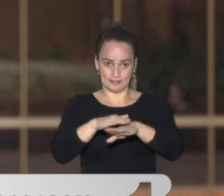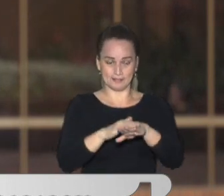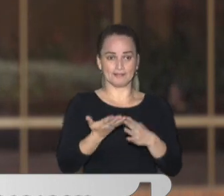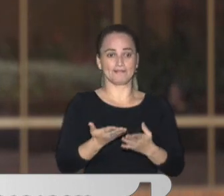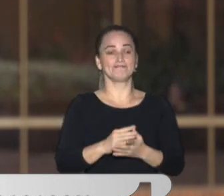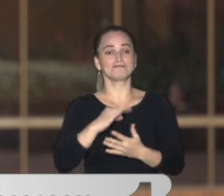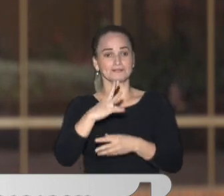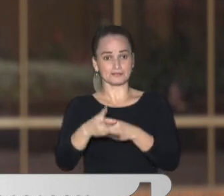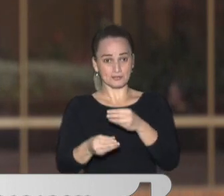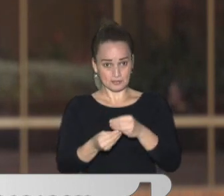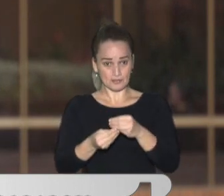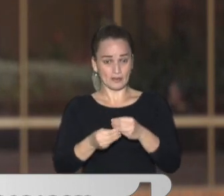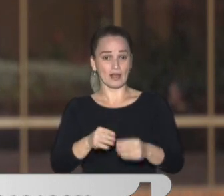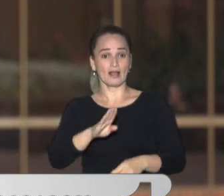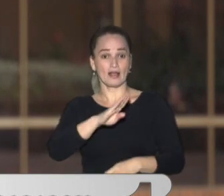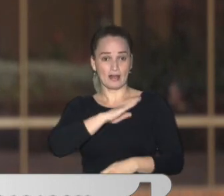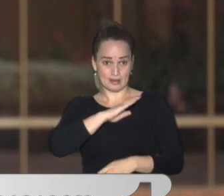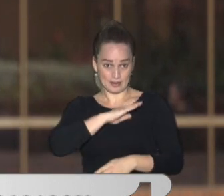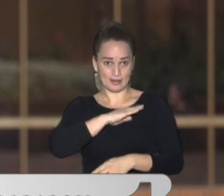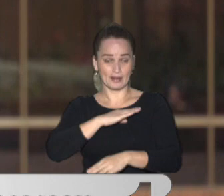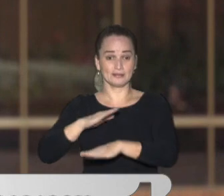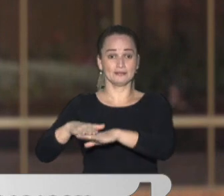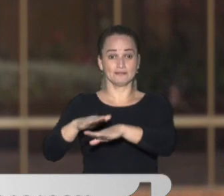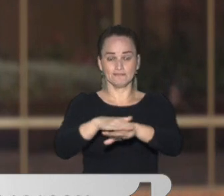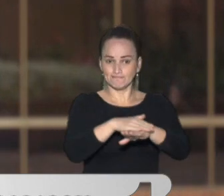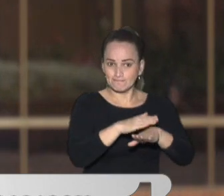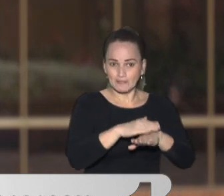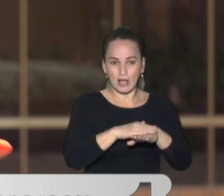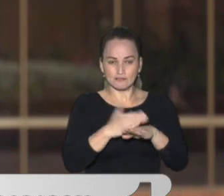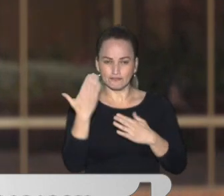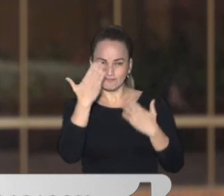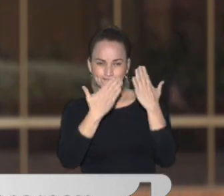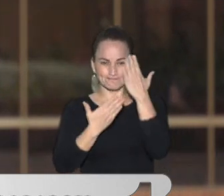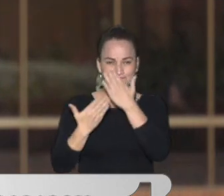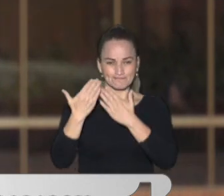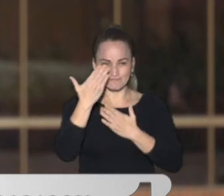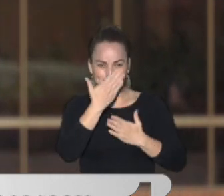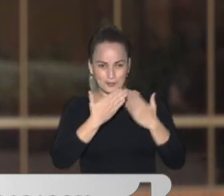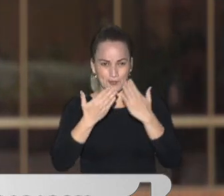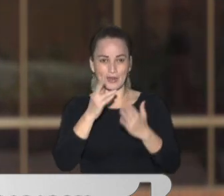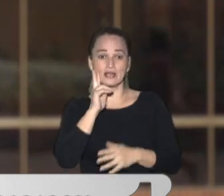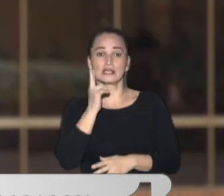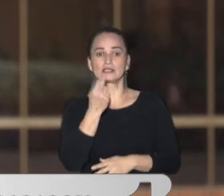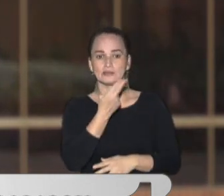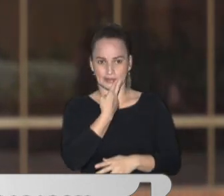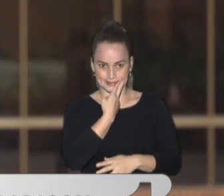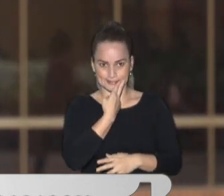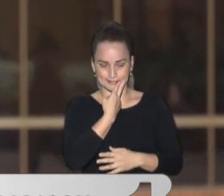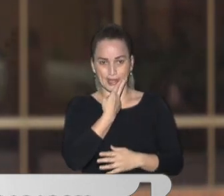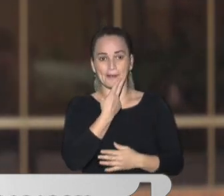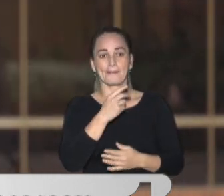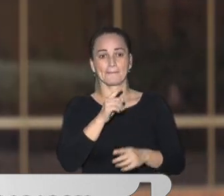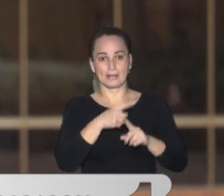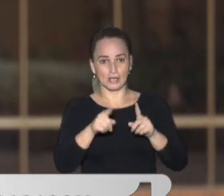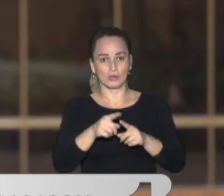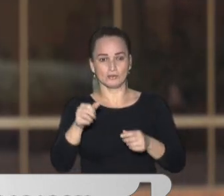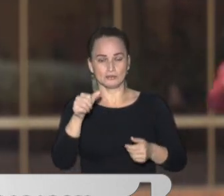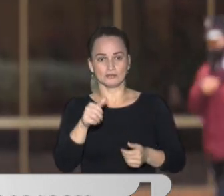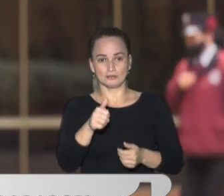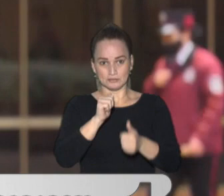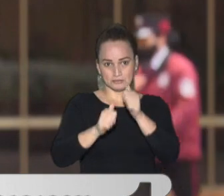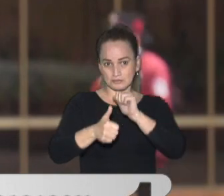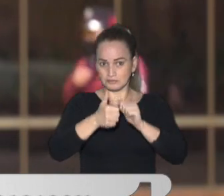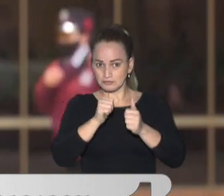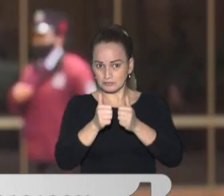También asegura la alcaldía que se han trabajado pilotos con restaurantes, pero que el tema de licor en medio de un